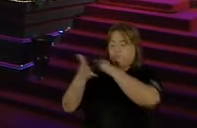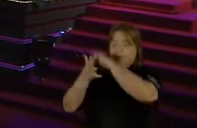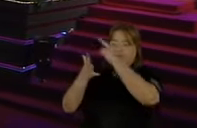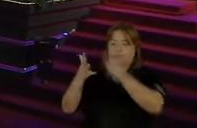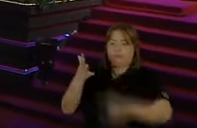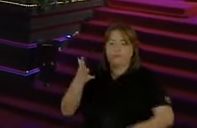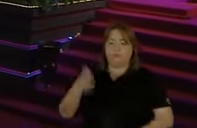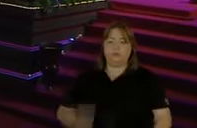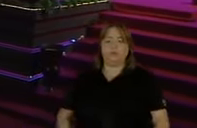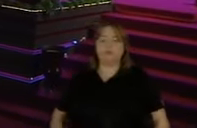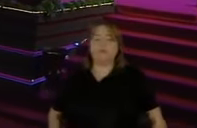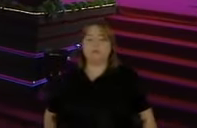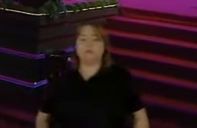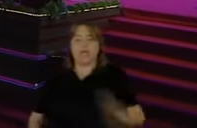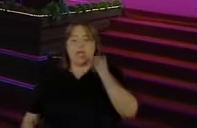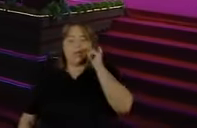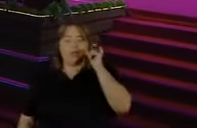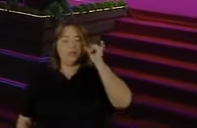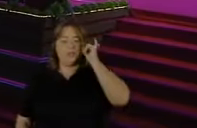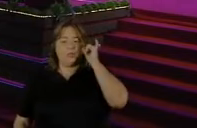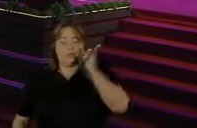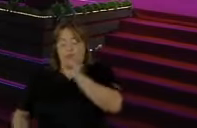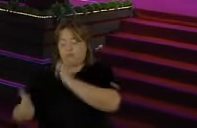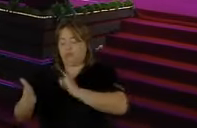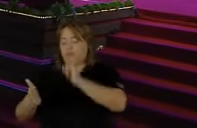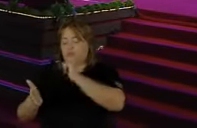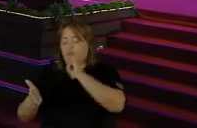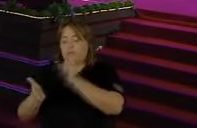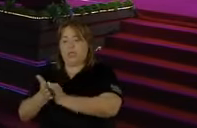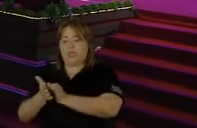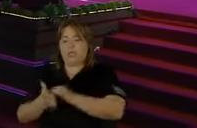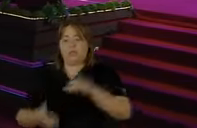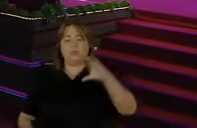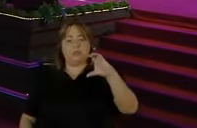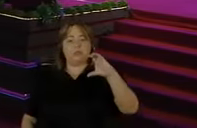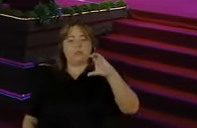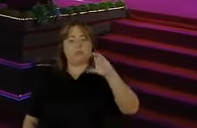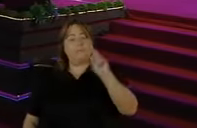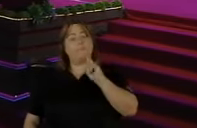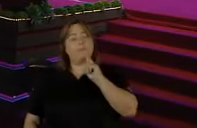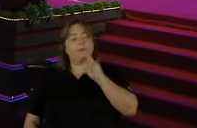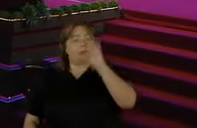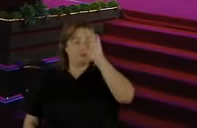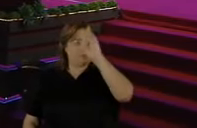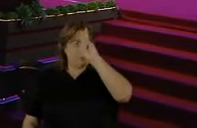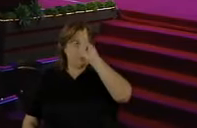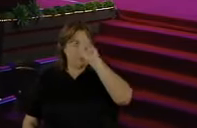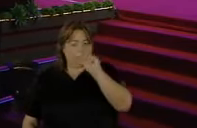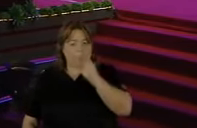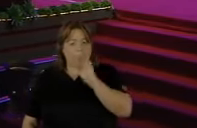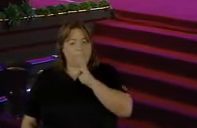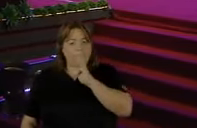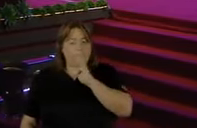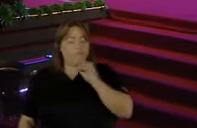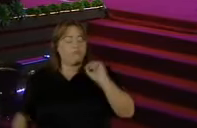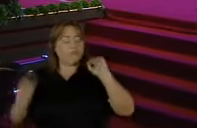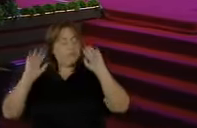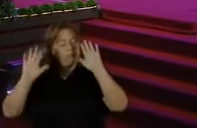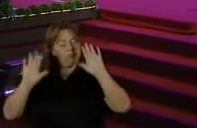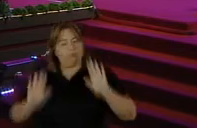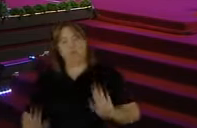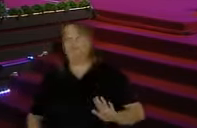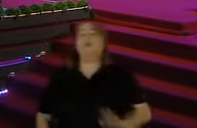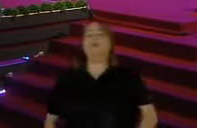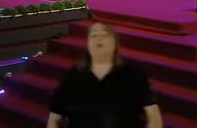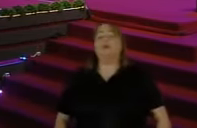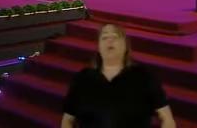ahí estuvo nuestra hermana Ivete, estuvo en Sidra, en Vega Baja. Tremendo. Realmente hay